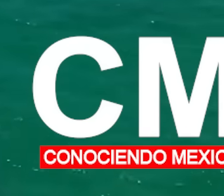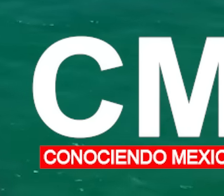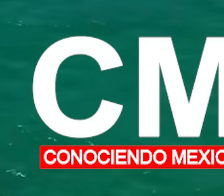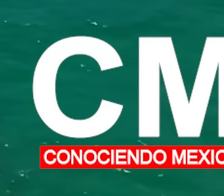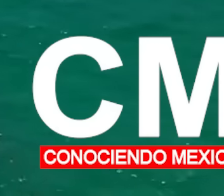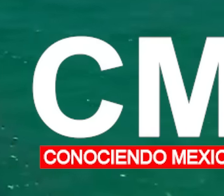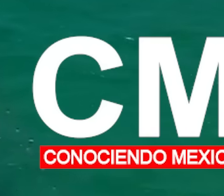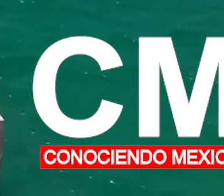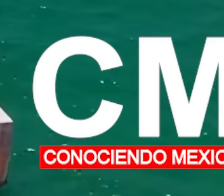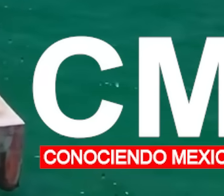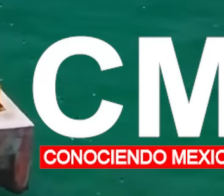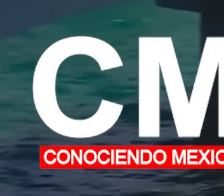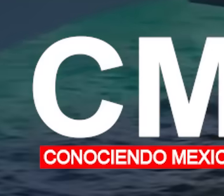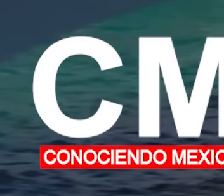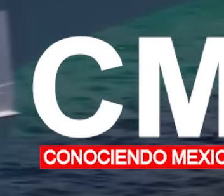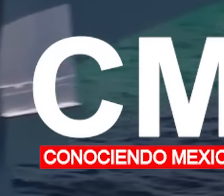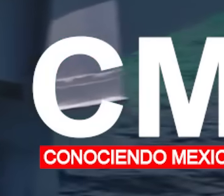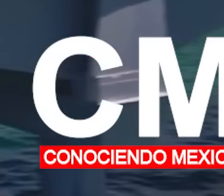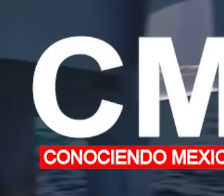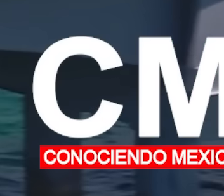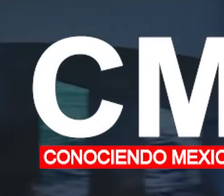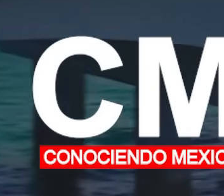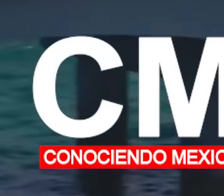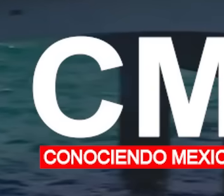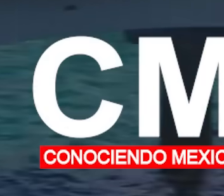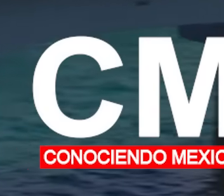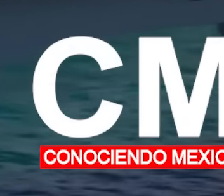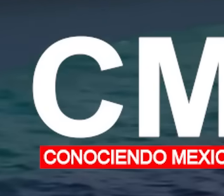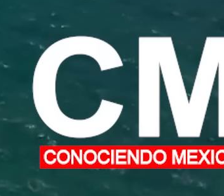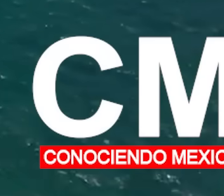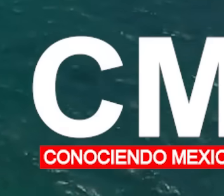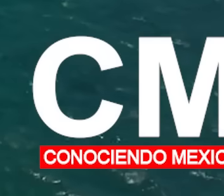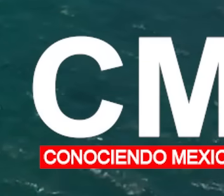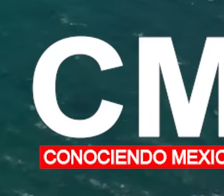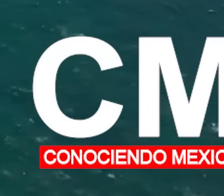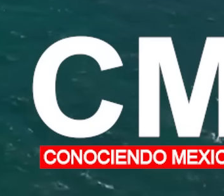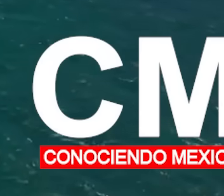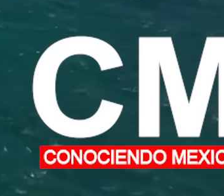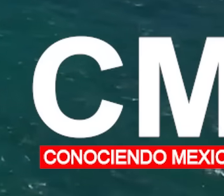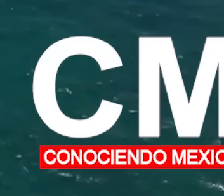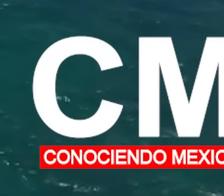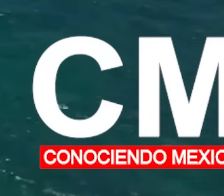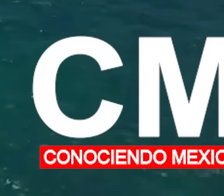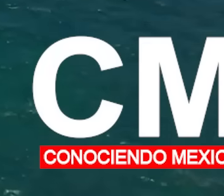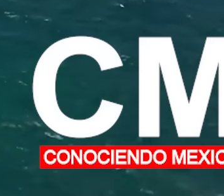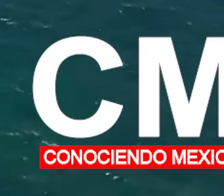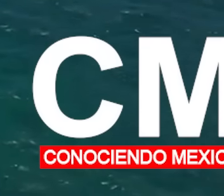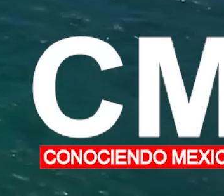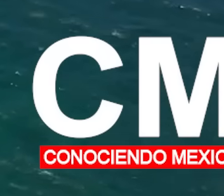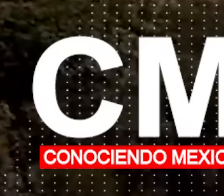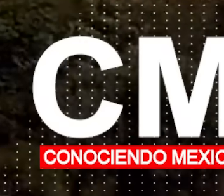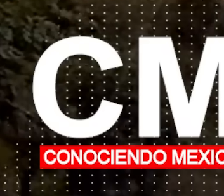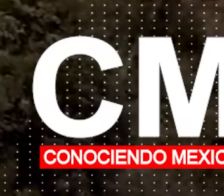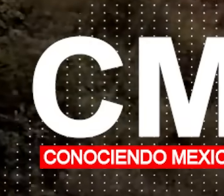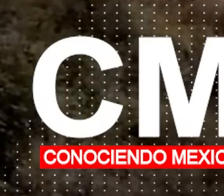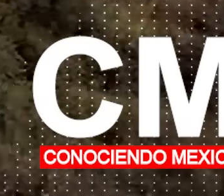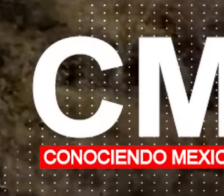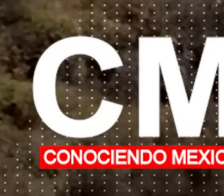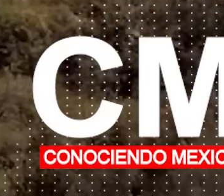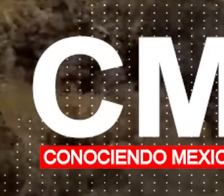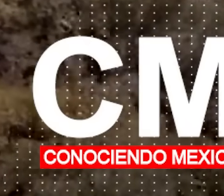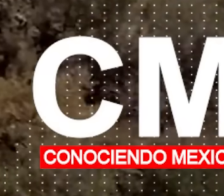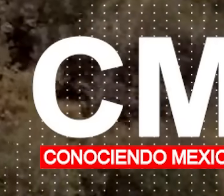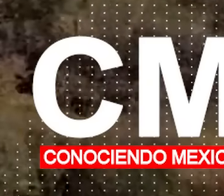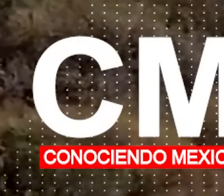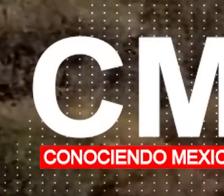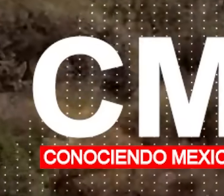se ubicará en el kilómetro 24.5 de la carretera Mérida-Progreso y abarcará 223 hectáreas. Además, en un